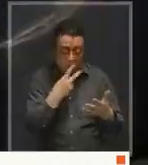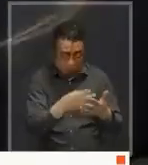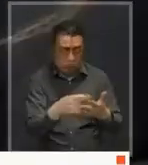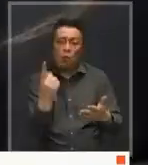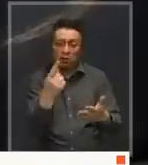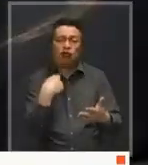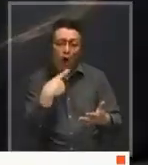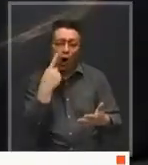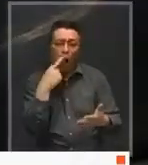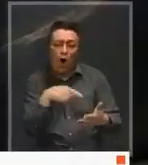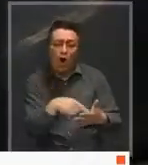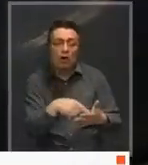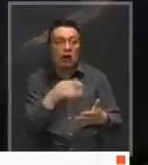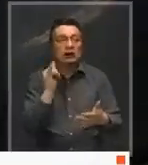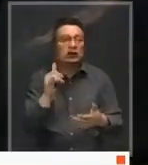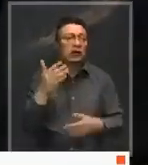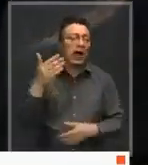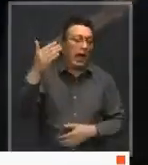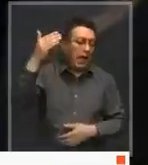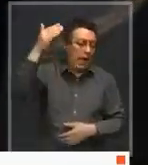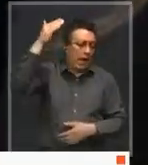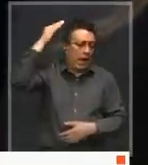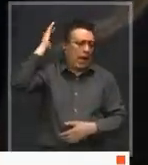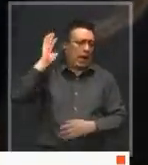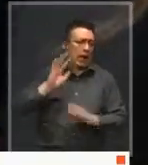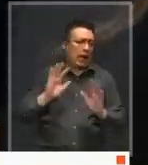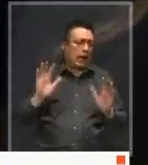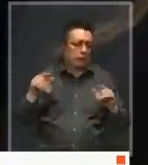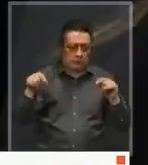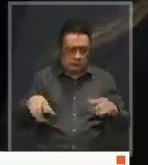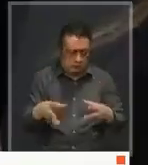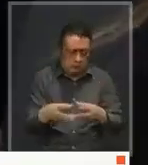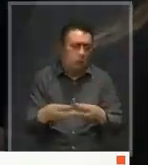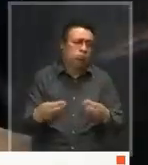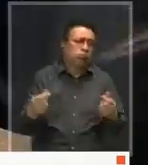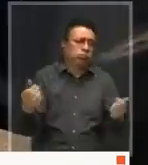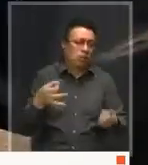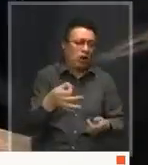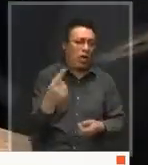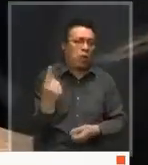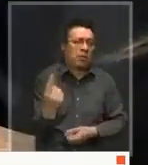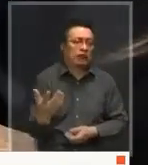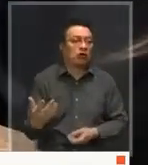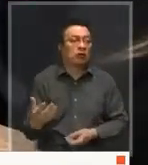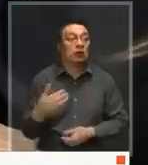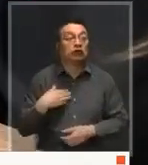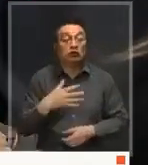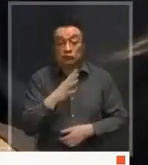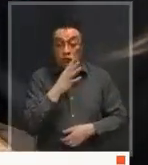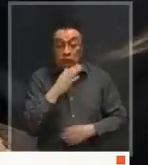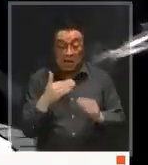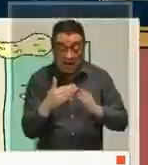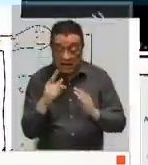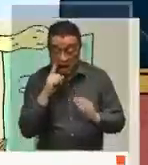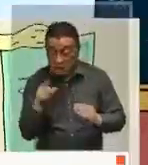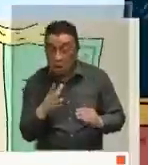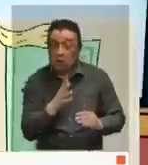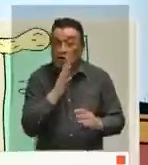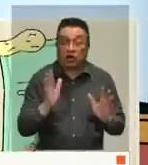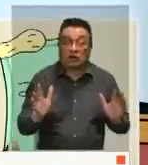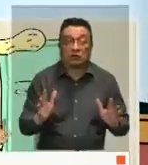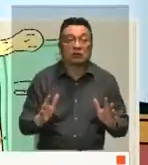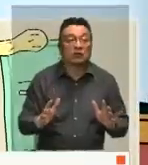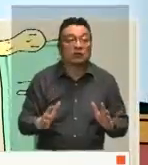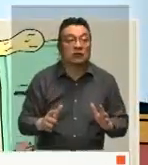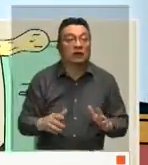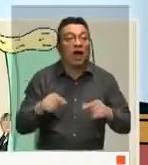peso. Sí, pero hace mucho rato. Ya como que ya estas monedas no existen. Yo por lo menos no sé si tendré en la casa alguna. Ahora la